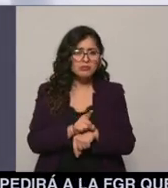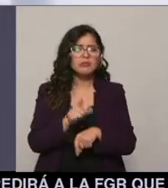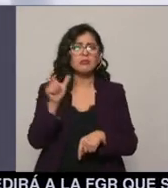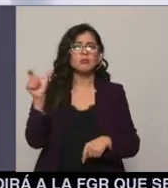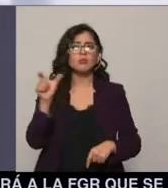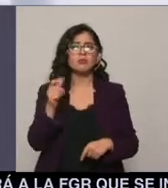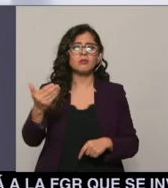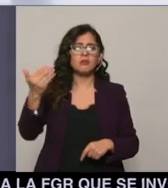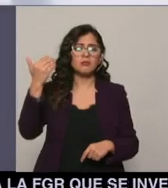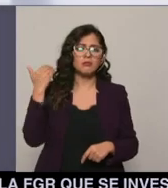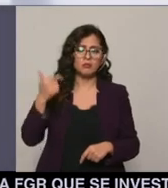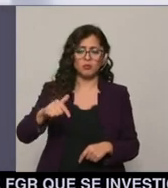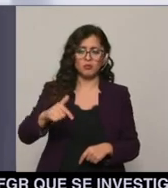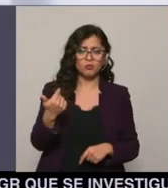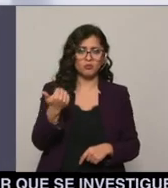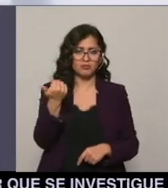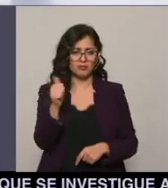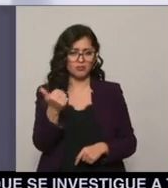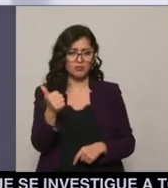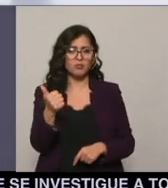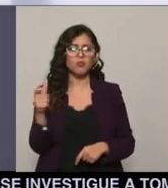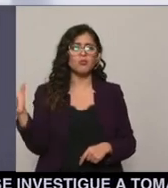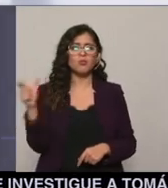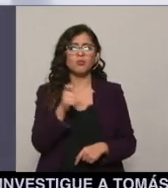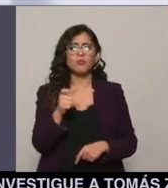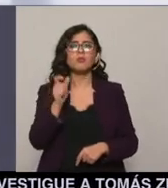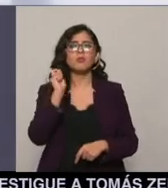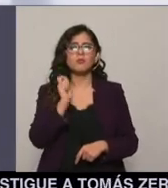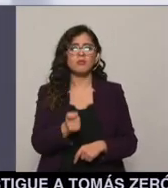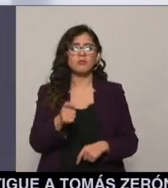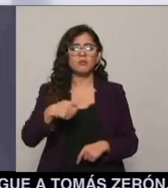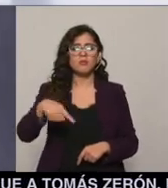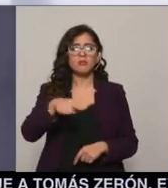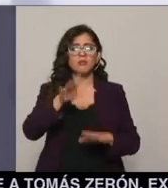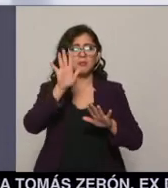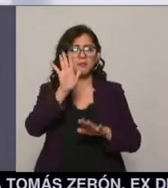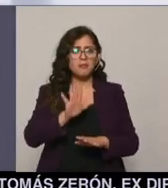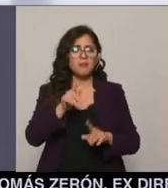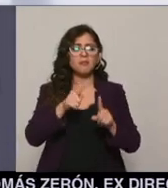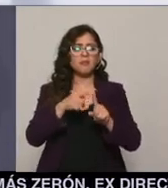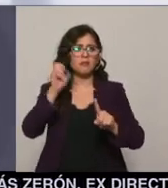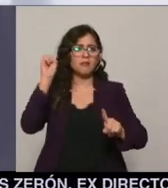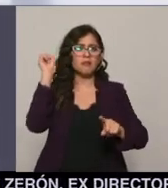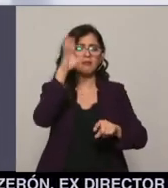ese 12 de agosto que inicia esta guerra de la diamantina morada y rosa.